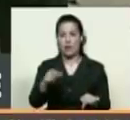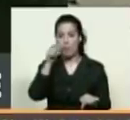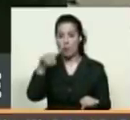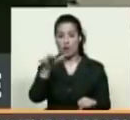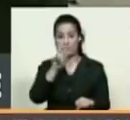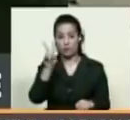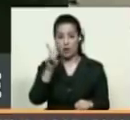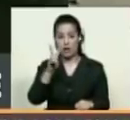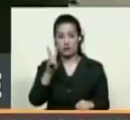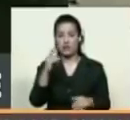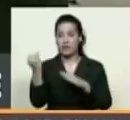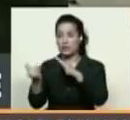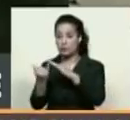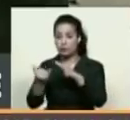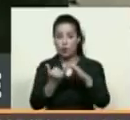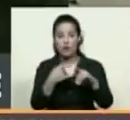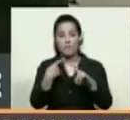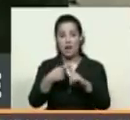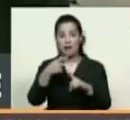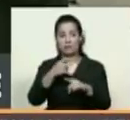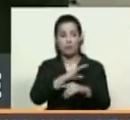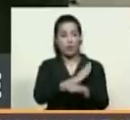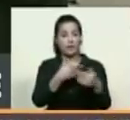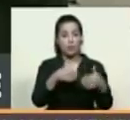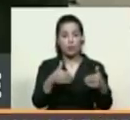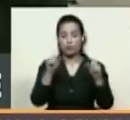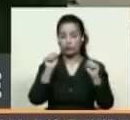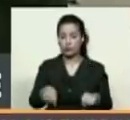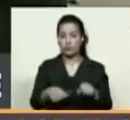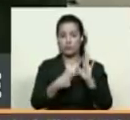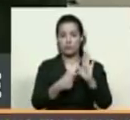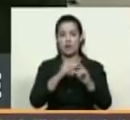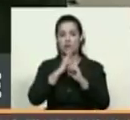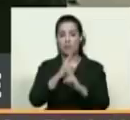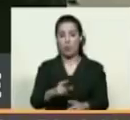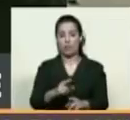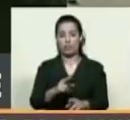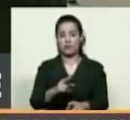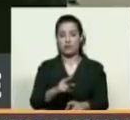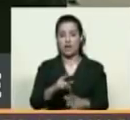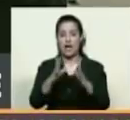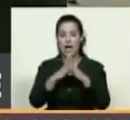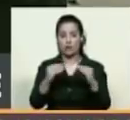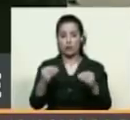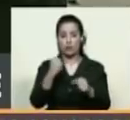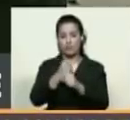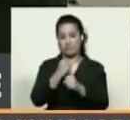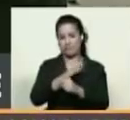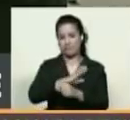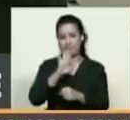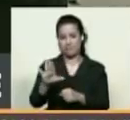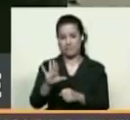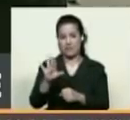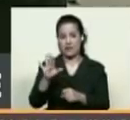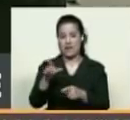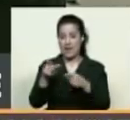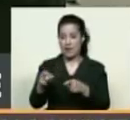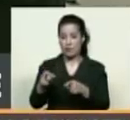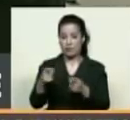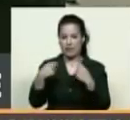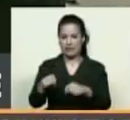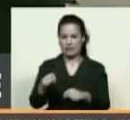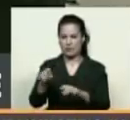Venezuela, sus instituciones y sus poderes públicos dando respuestas contundentes a los poderes imperiales que tratan de extorsionarlo